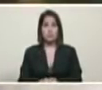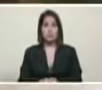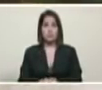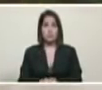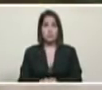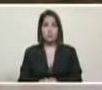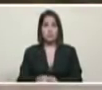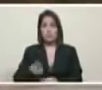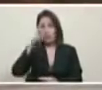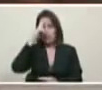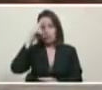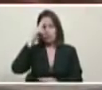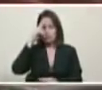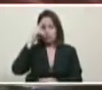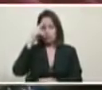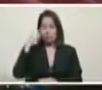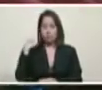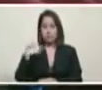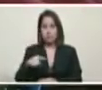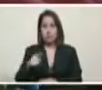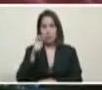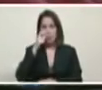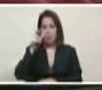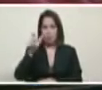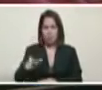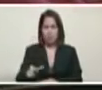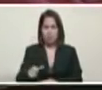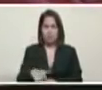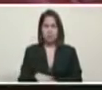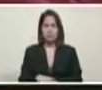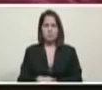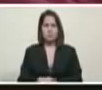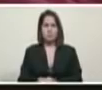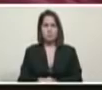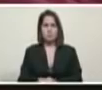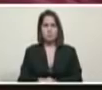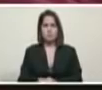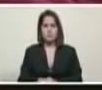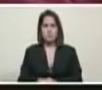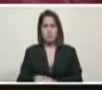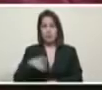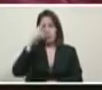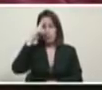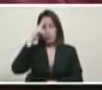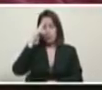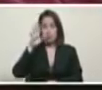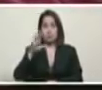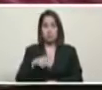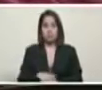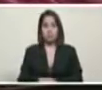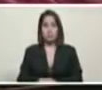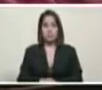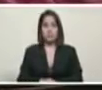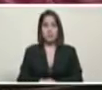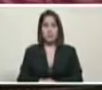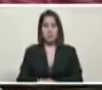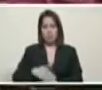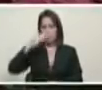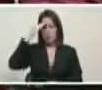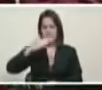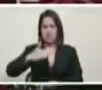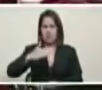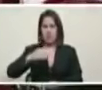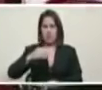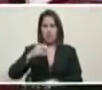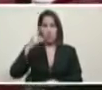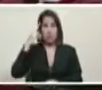Tiene razón el teniente coronel Bastidas Mejía. Tiene razón. La Fuerza Armada Nacional Bolivariana